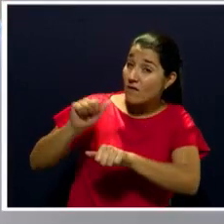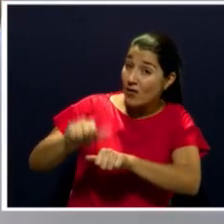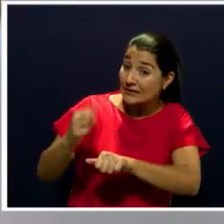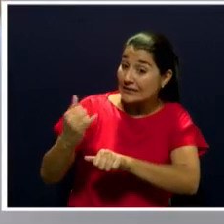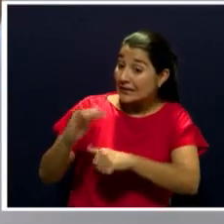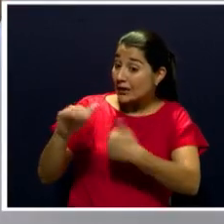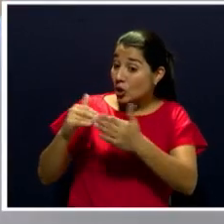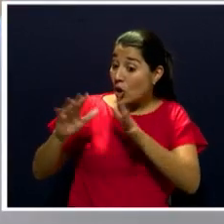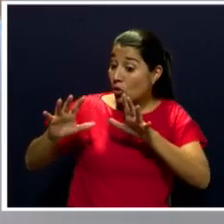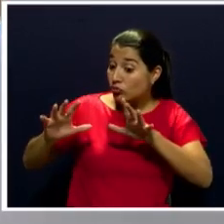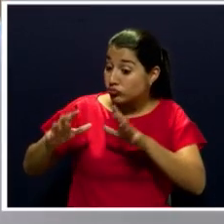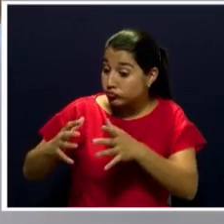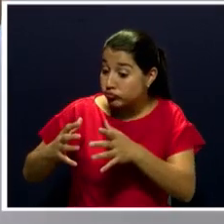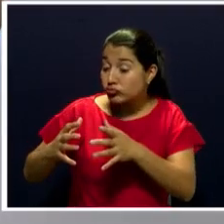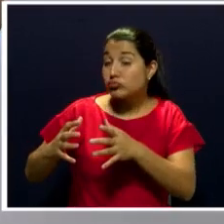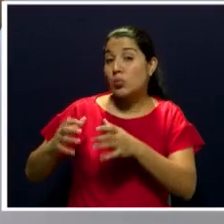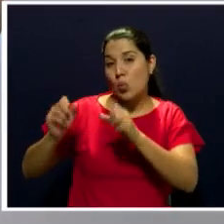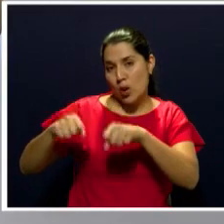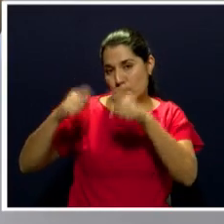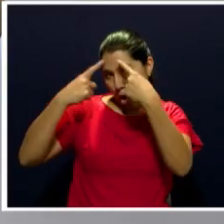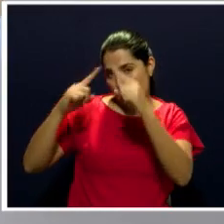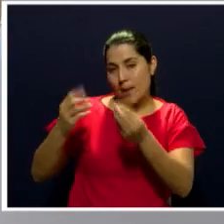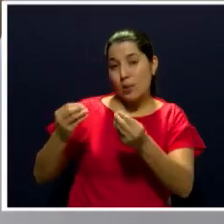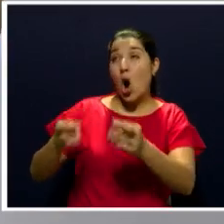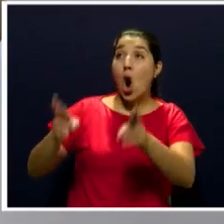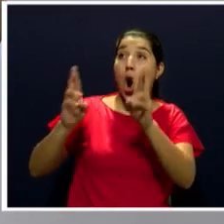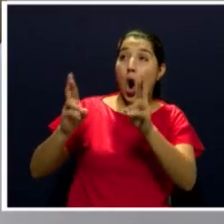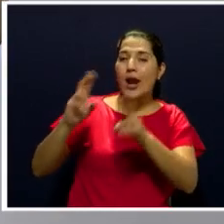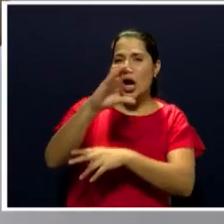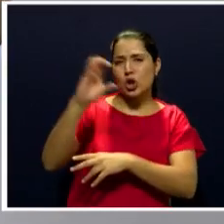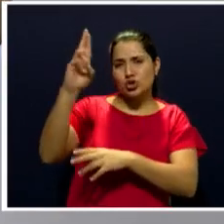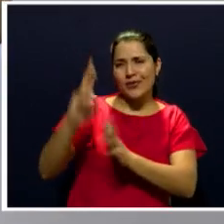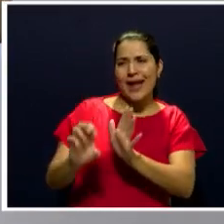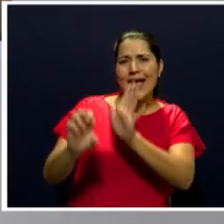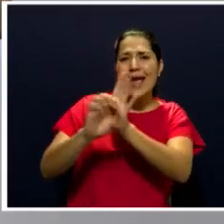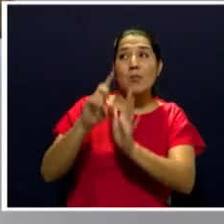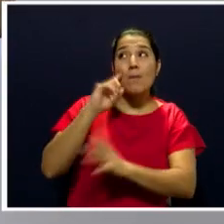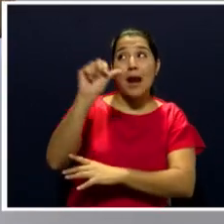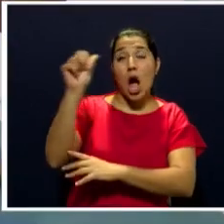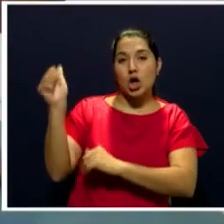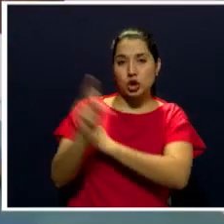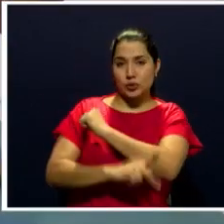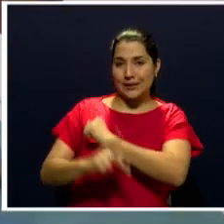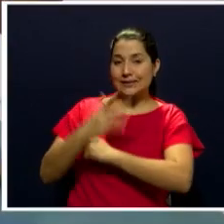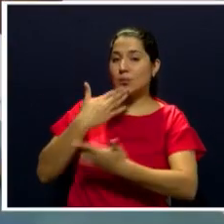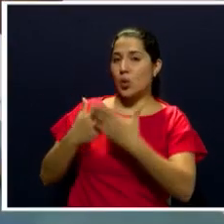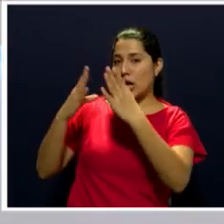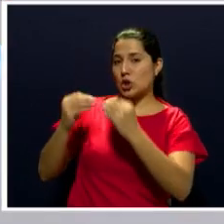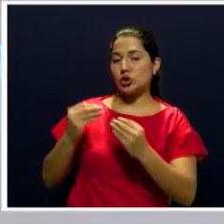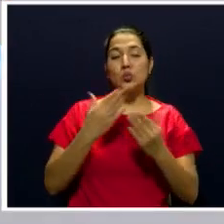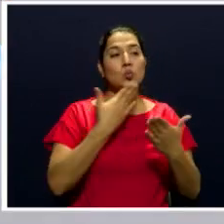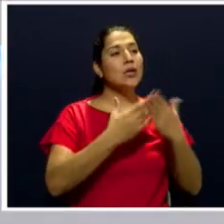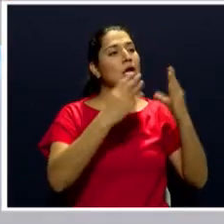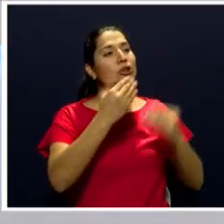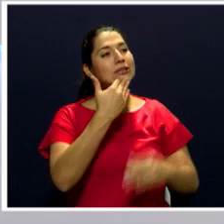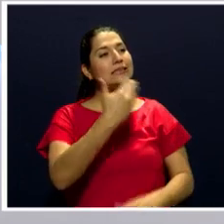buenos frutos y ojalá lleguemos a ser un país ejemplar con el manejo de esta emergencia. Buenas noches, don Ernesto. Buenas noches, muchísimas gracias. Con mucho